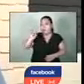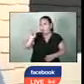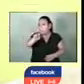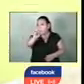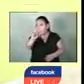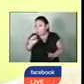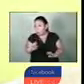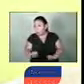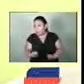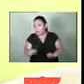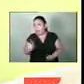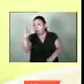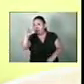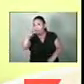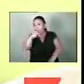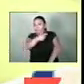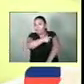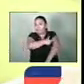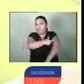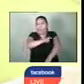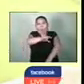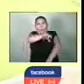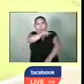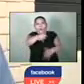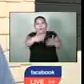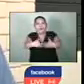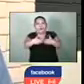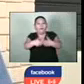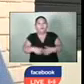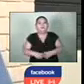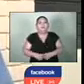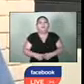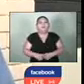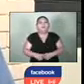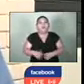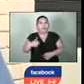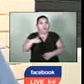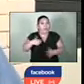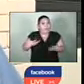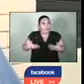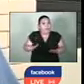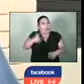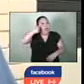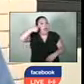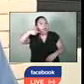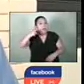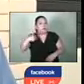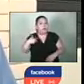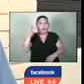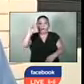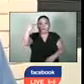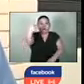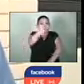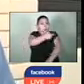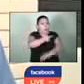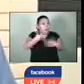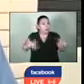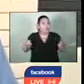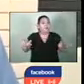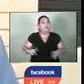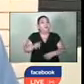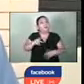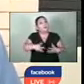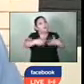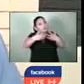una tercera, aunque implique otra marca del fármaco. Si yo ya recibí un esquema completo con una